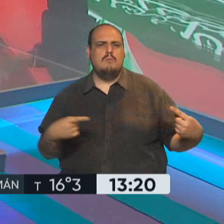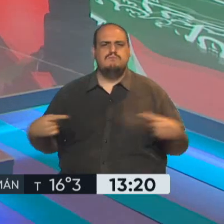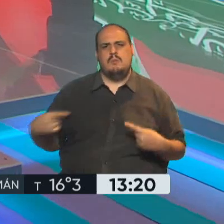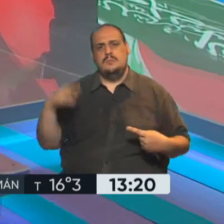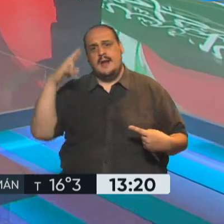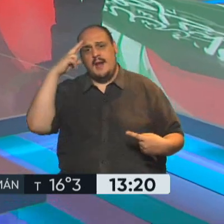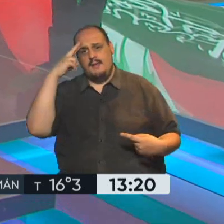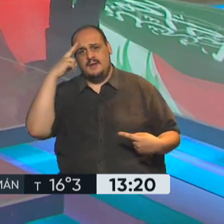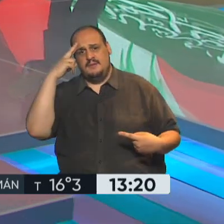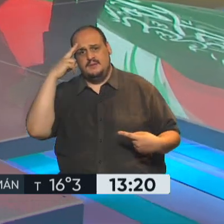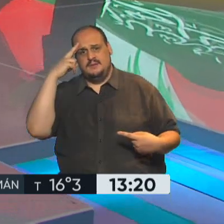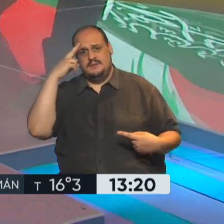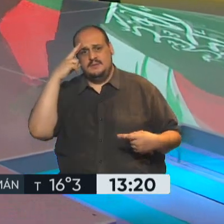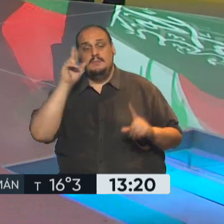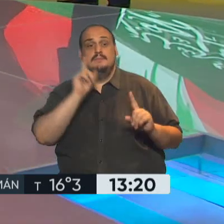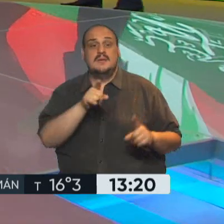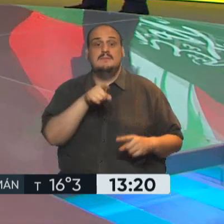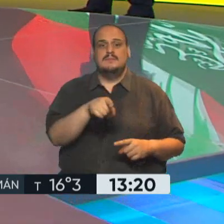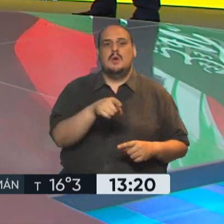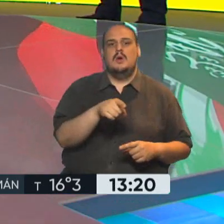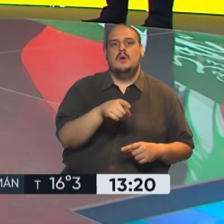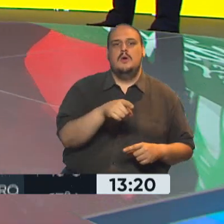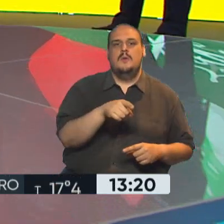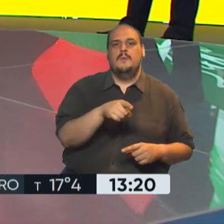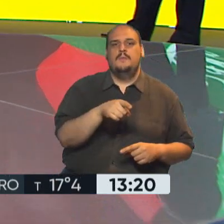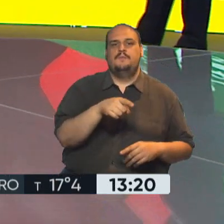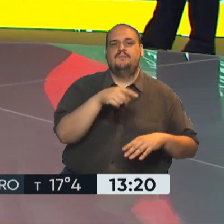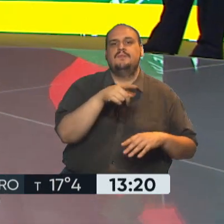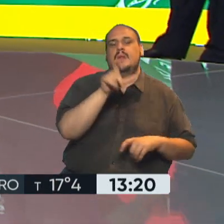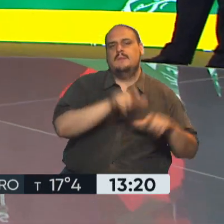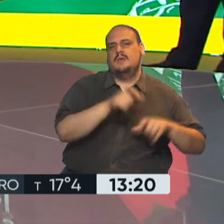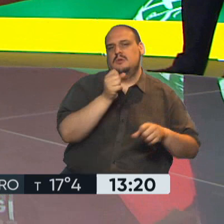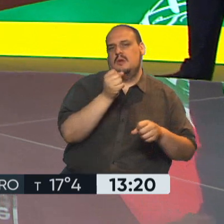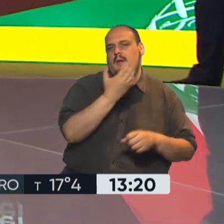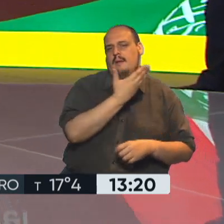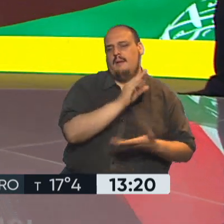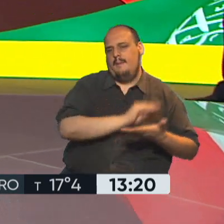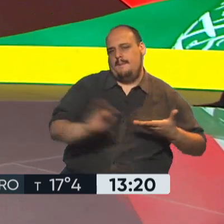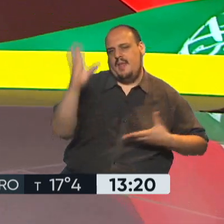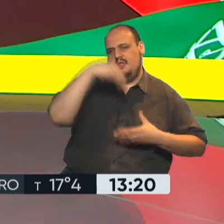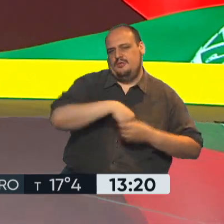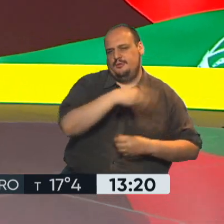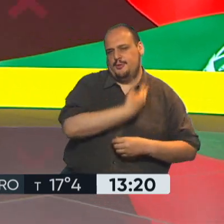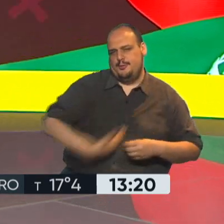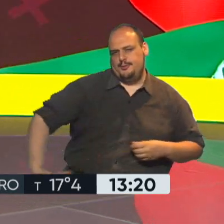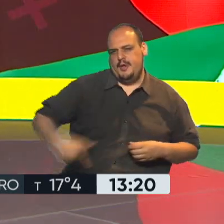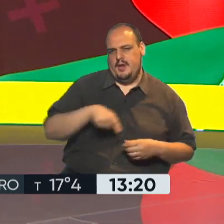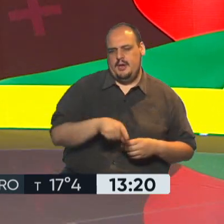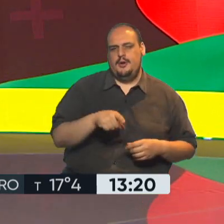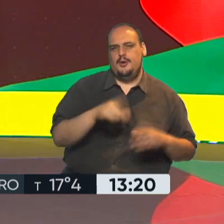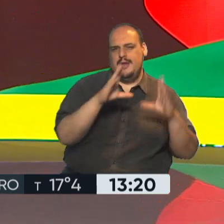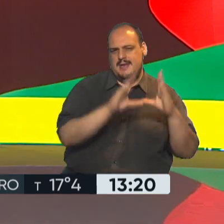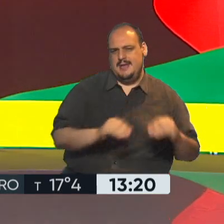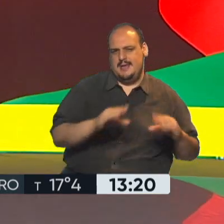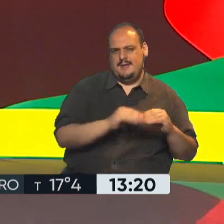Arabia Saudita ante declaraciones, manifestaciones de funcionarios del gobierno del Líbano, gobierno del cual,